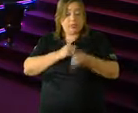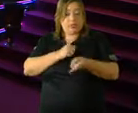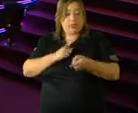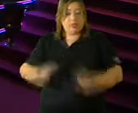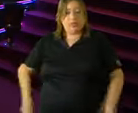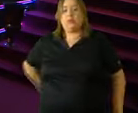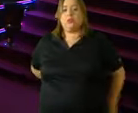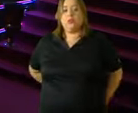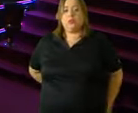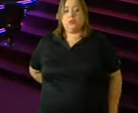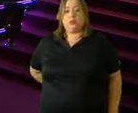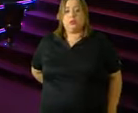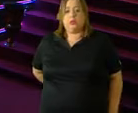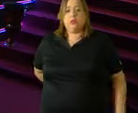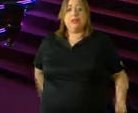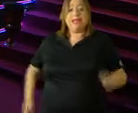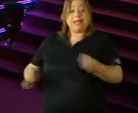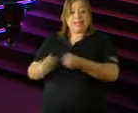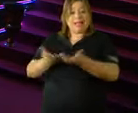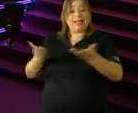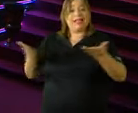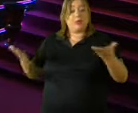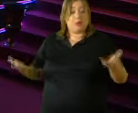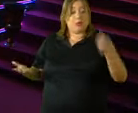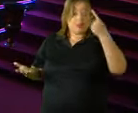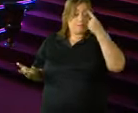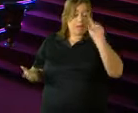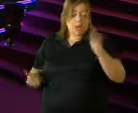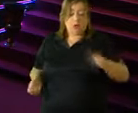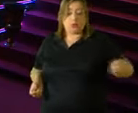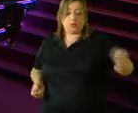Ustedes, Dios tiene grandes cosas para ustedes también.